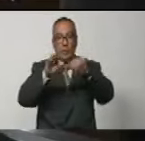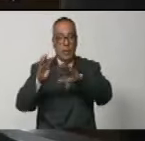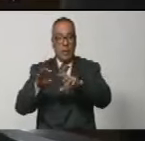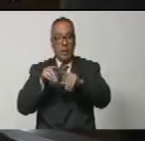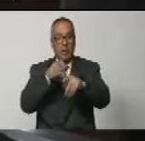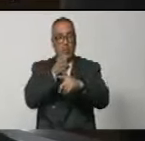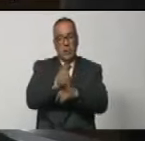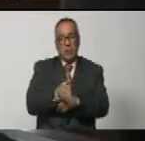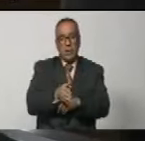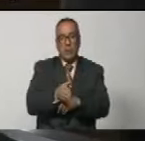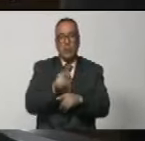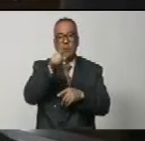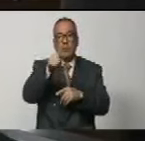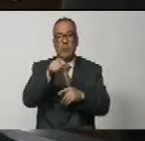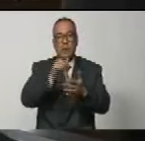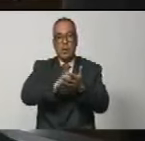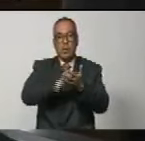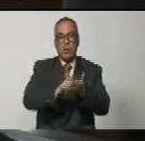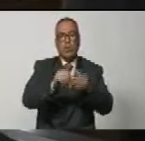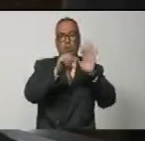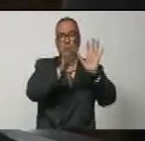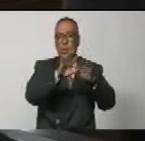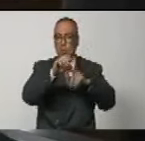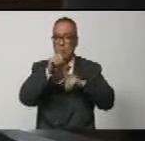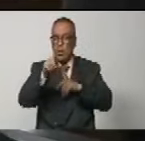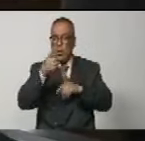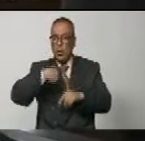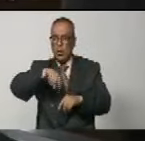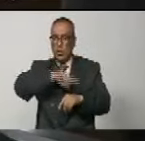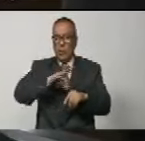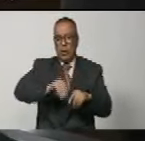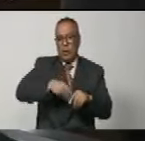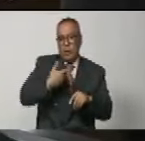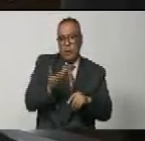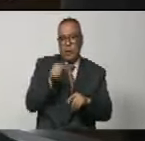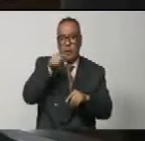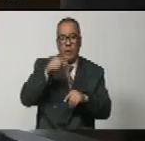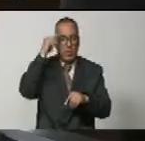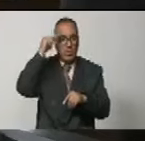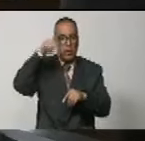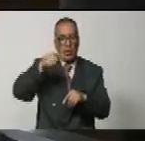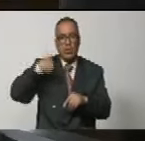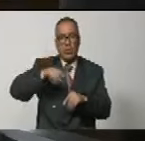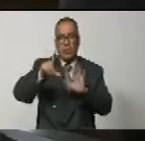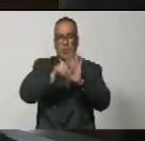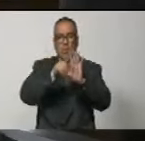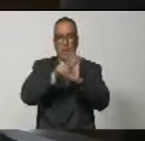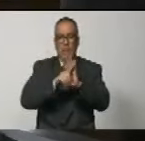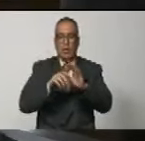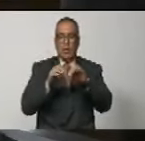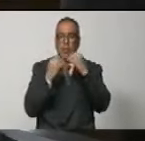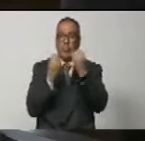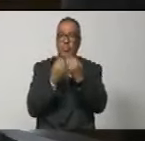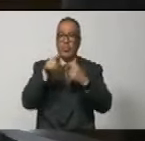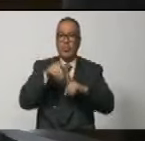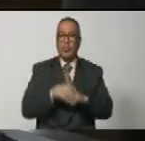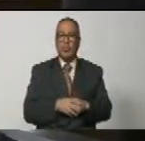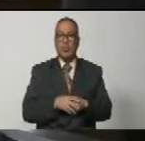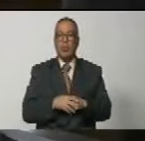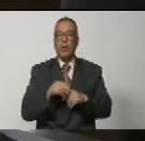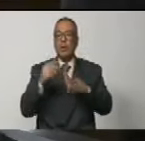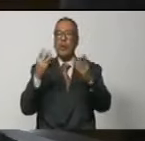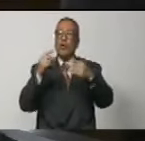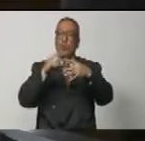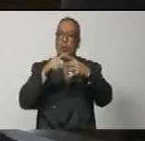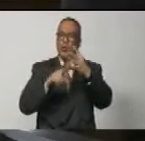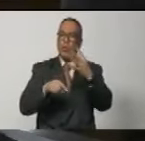donde a través y a partir del artículo 81 nosotros podemos estar hoy aquí teniendo nuestra ley orgánica. Así que son